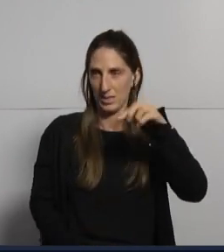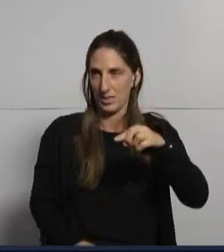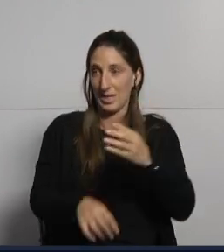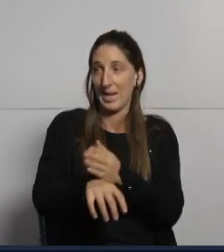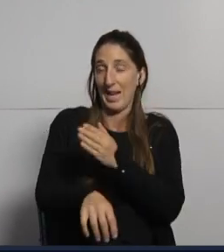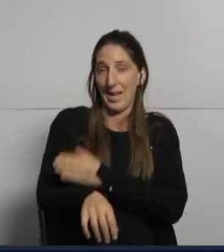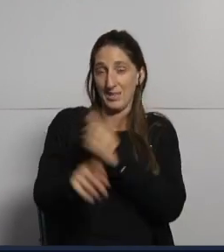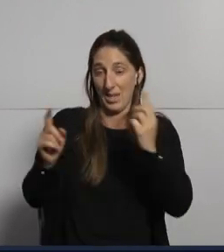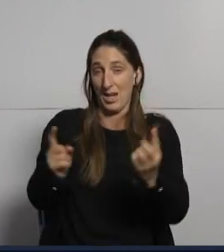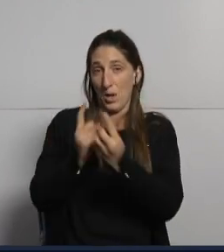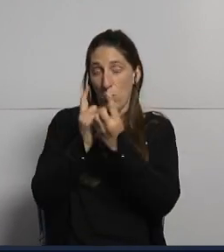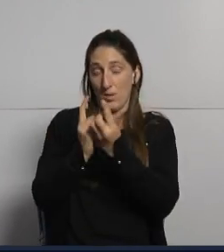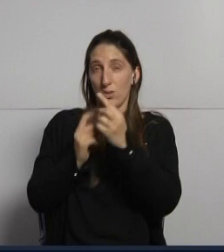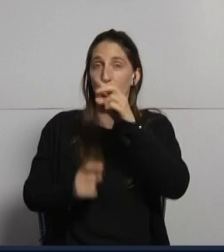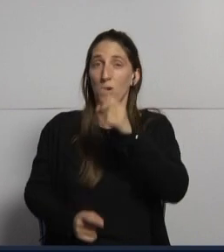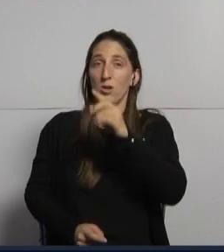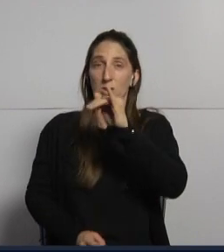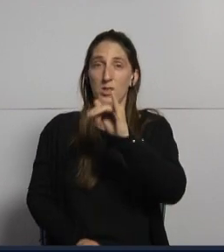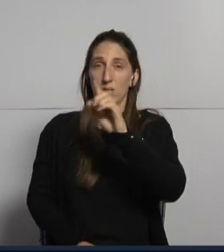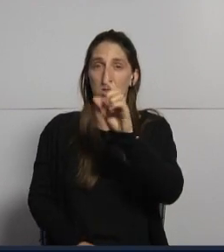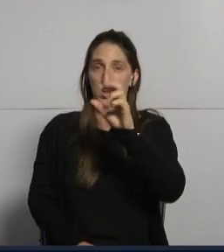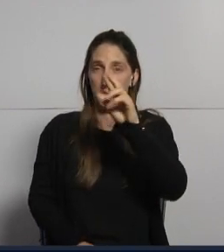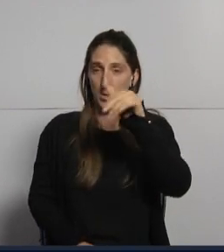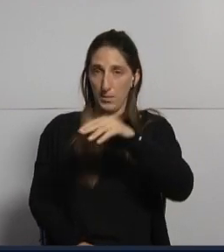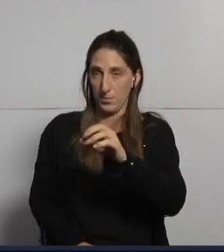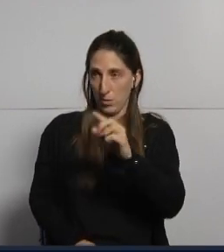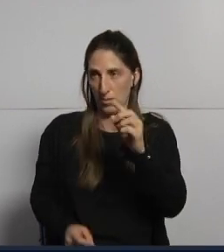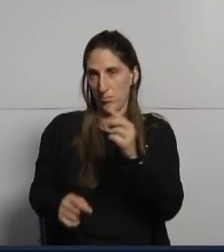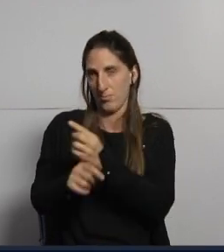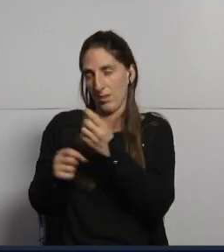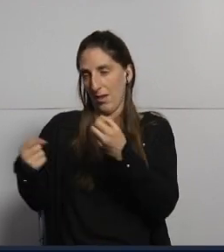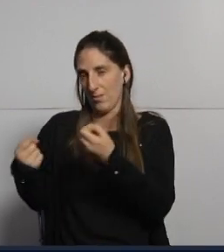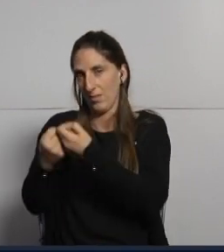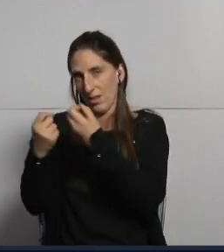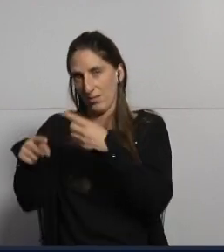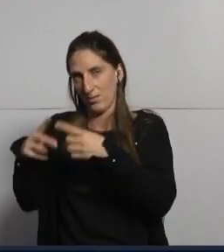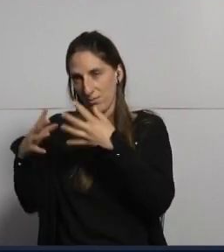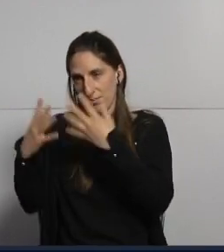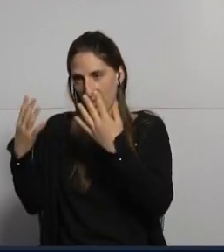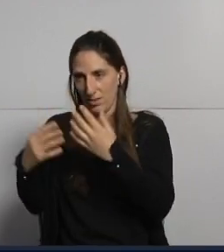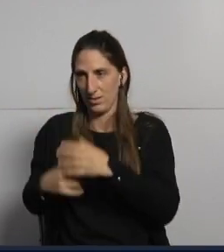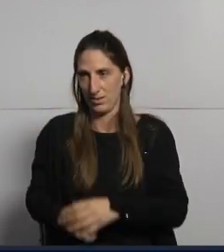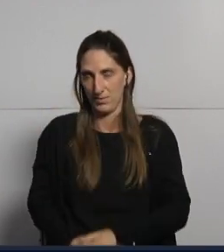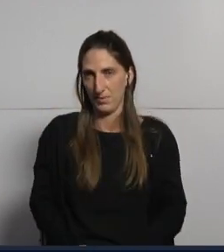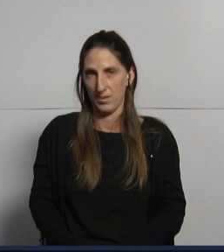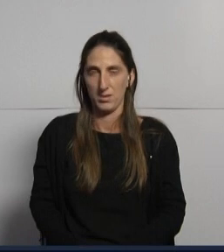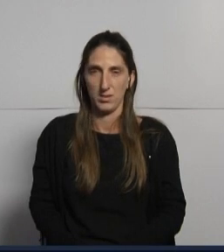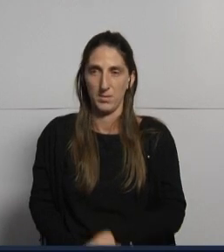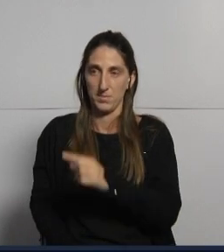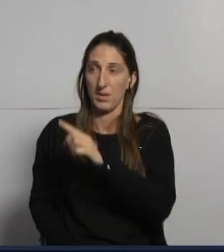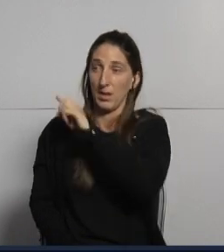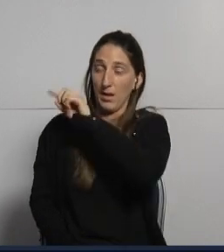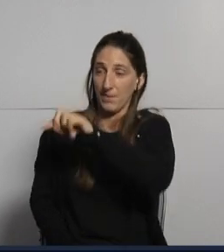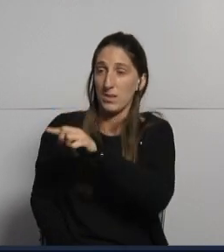en la calle con Guillermo, que fue el que participó en la fiesta de recibimiento de Julieta, que vino con una persona que